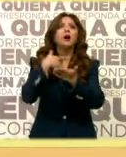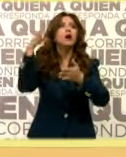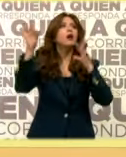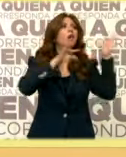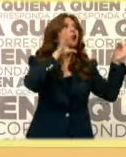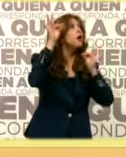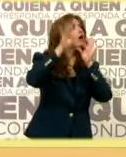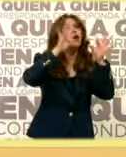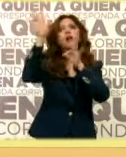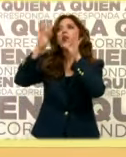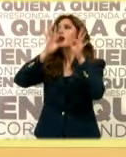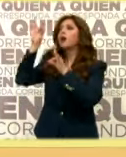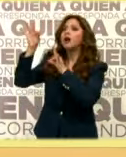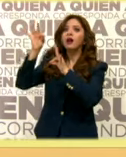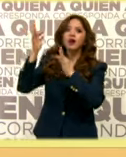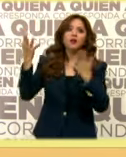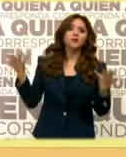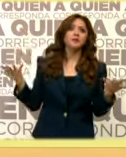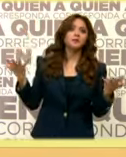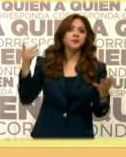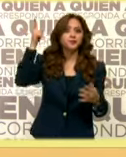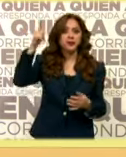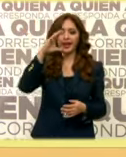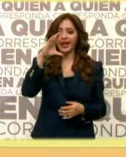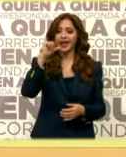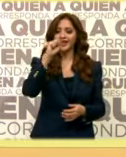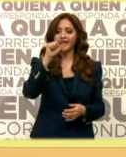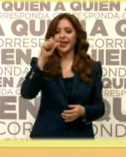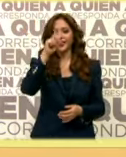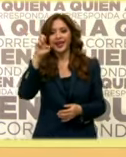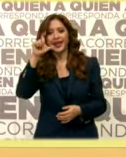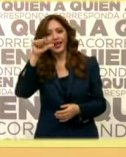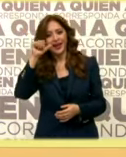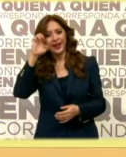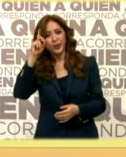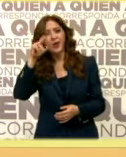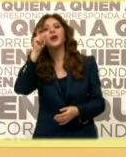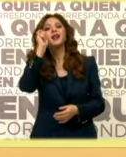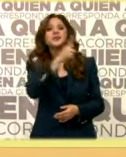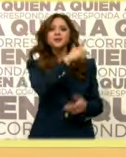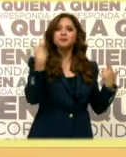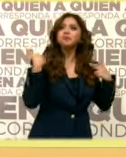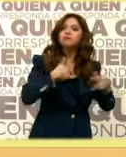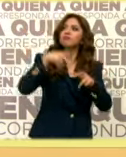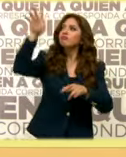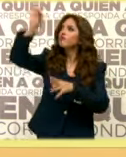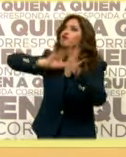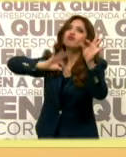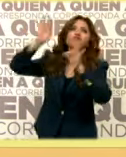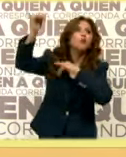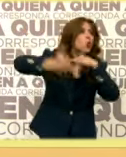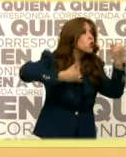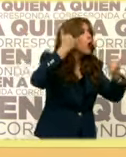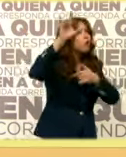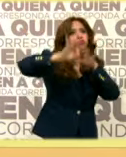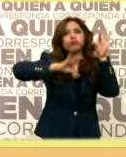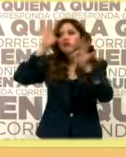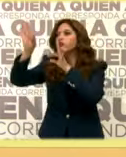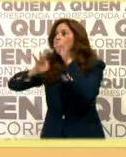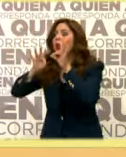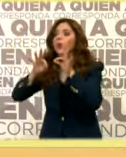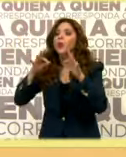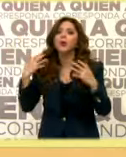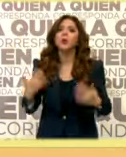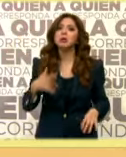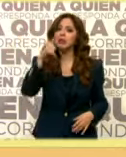de la Educadora y ahí los juegos de mesa son totalmente distintos a lo que usted y yo conocemos. No sabe qué cantidad de innovaciones y saben de lo que es